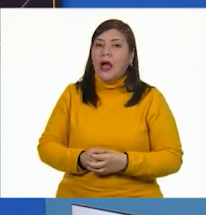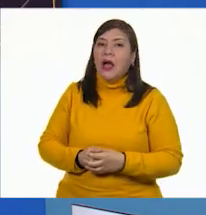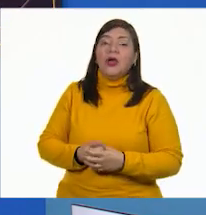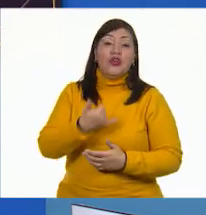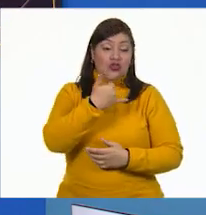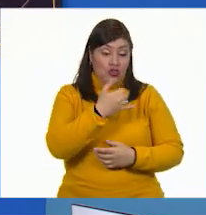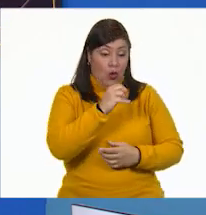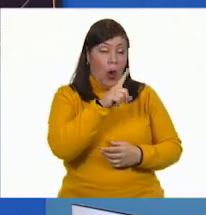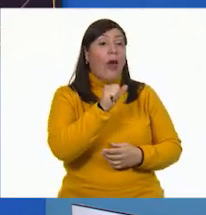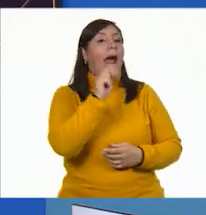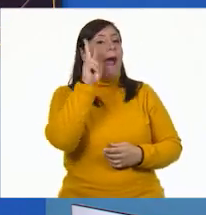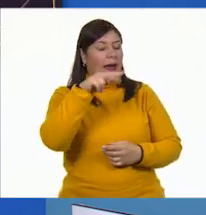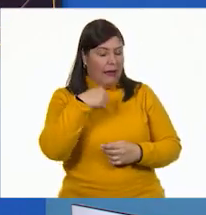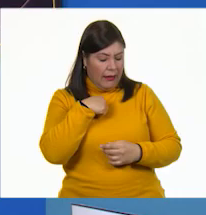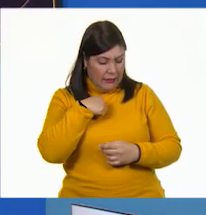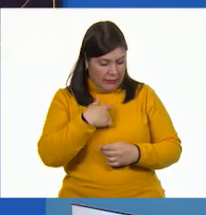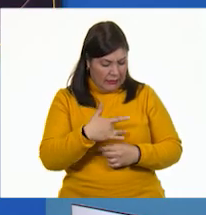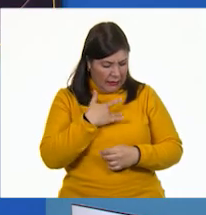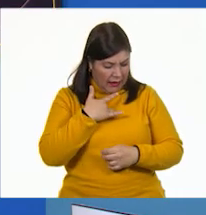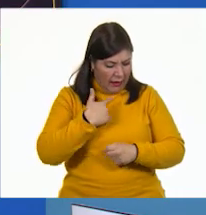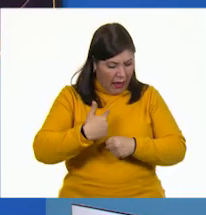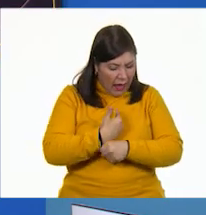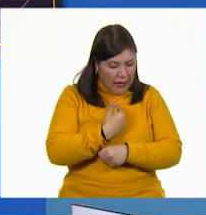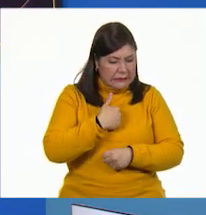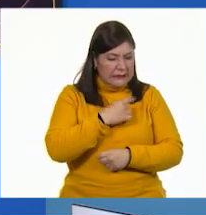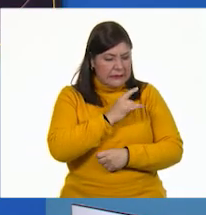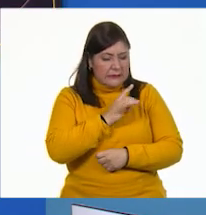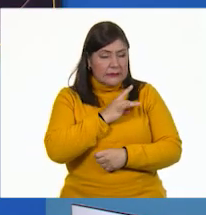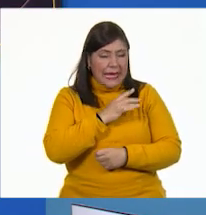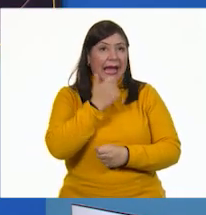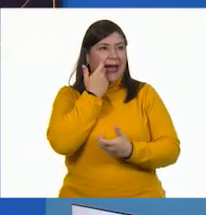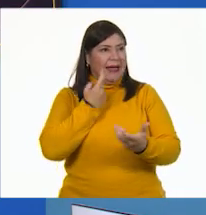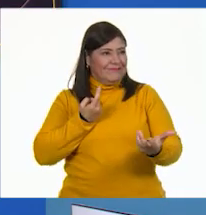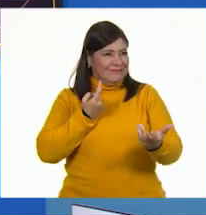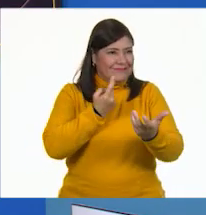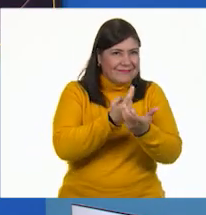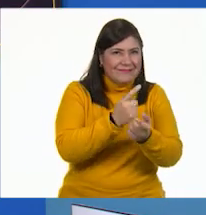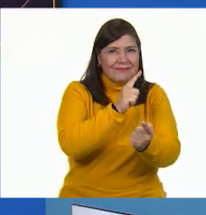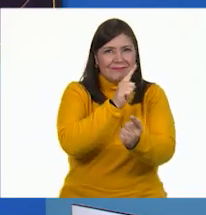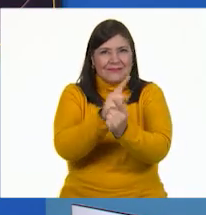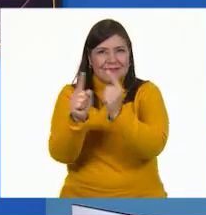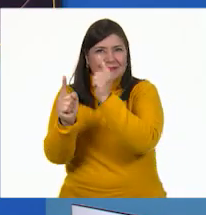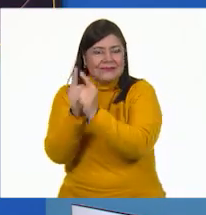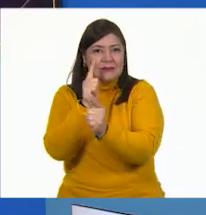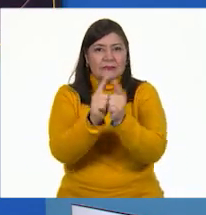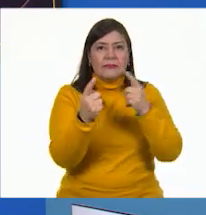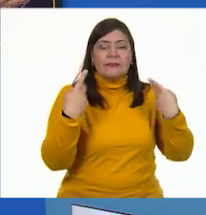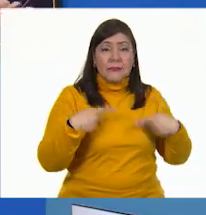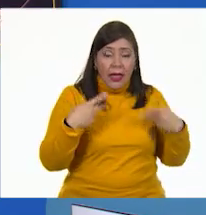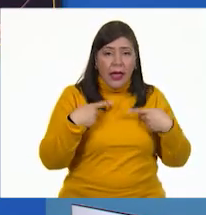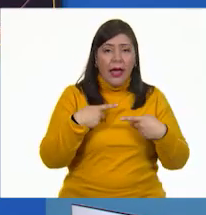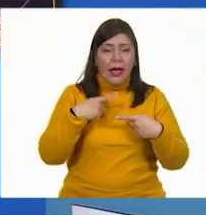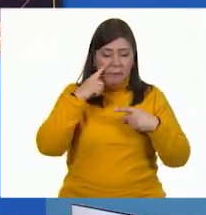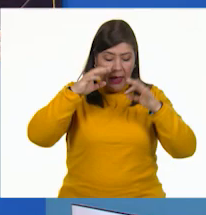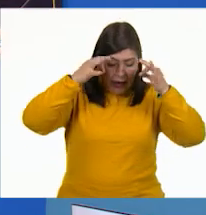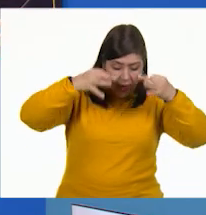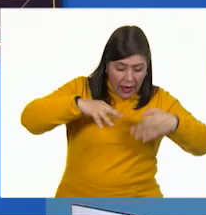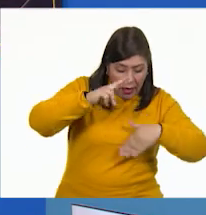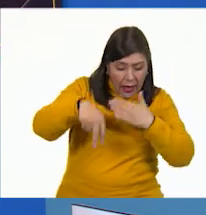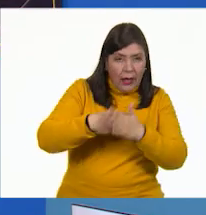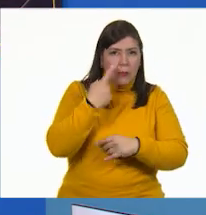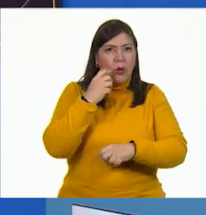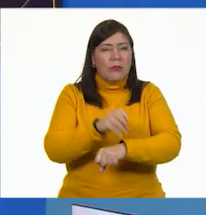sus temores y también busca una manera de convivir con los demás, reconociendo sus emociones, como le pasó al cambiar de